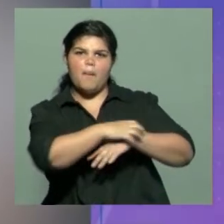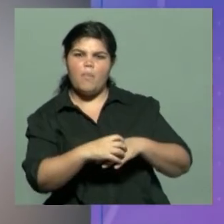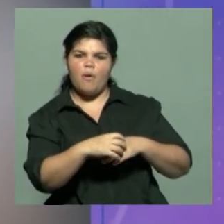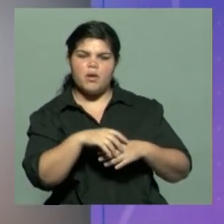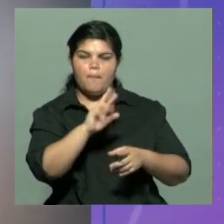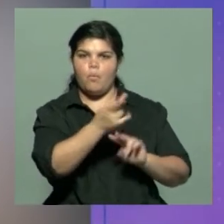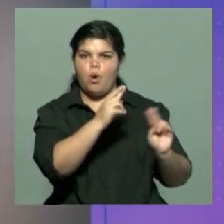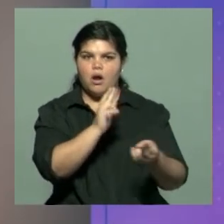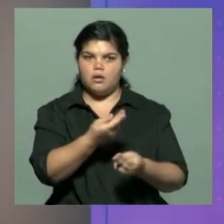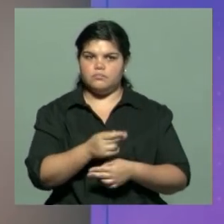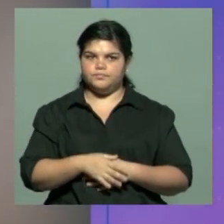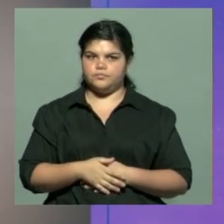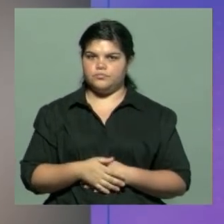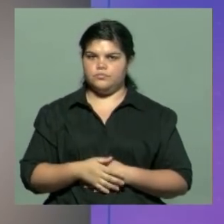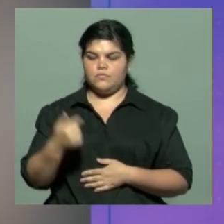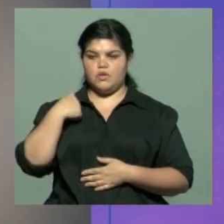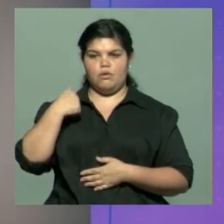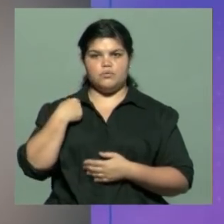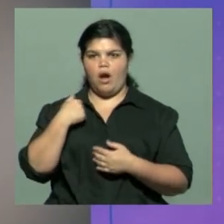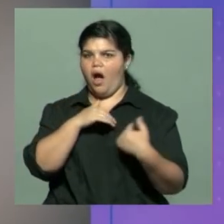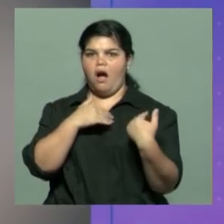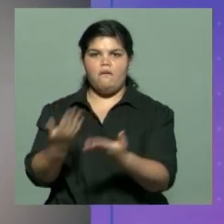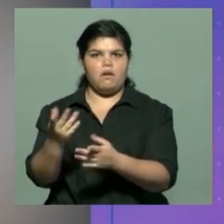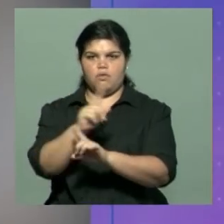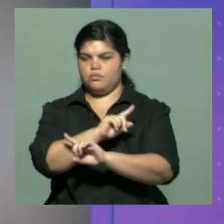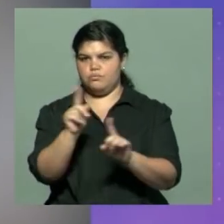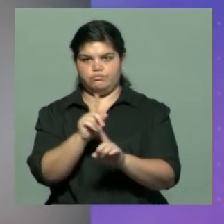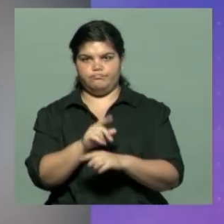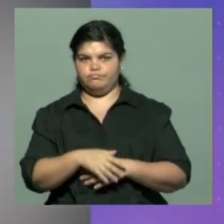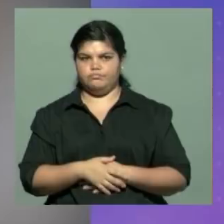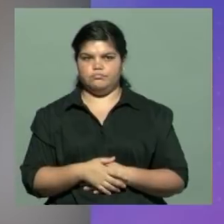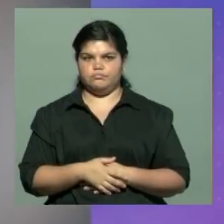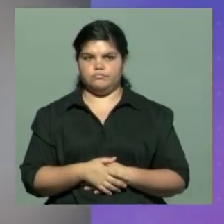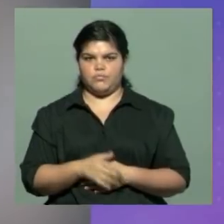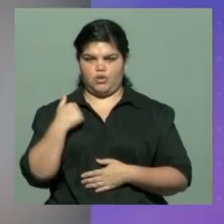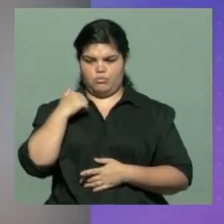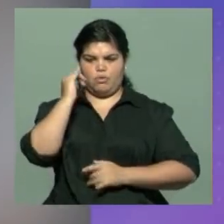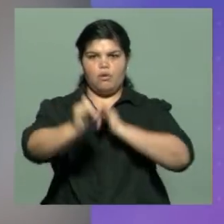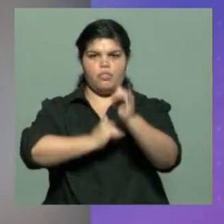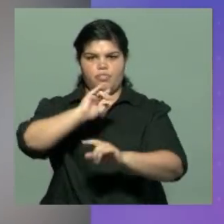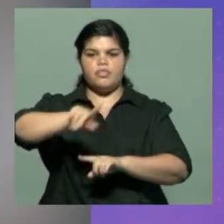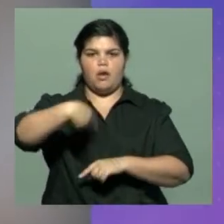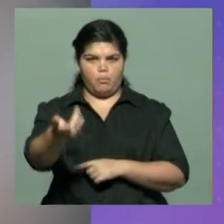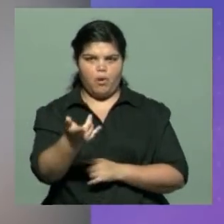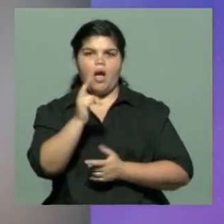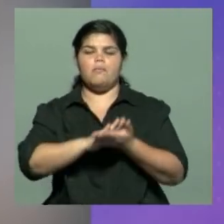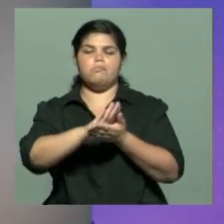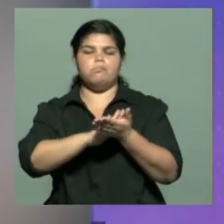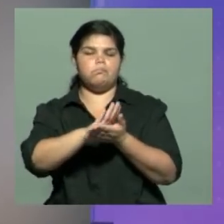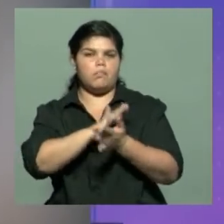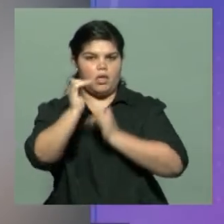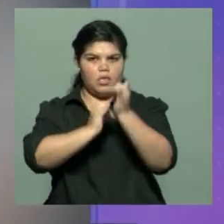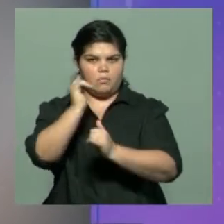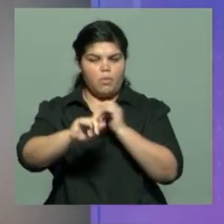posición, yo no estoy a favor ni cuando era agnóstica, y voy a dar las razones en su momento. Sí. Pero